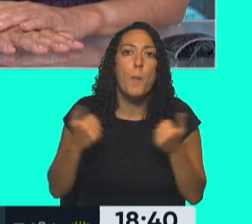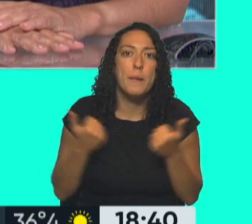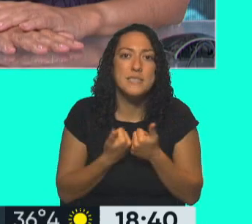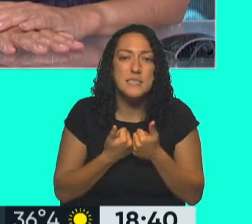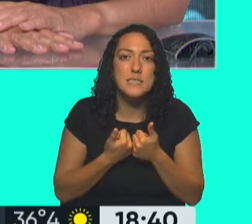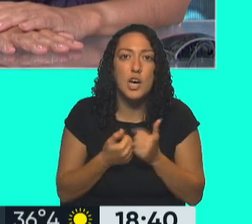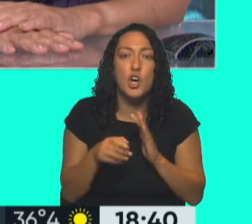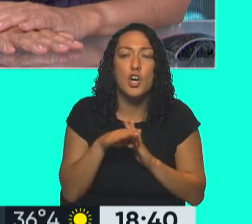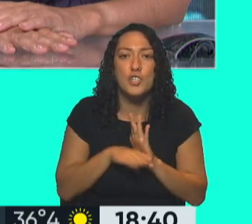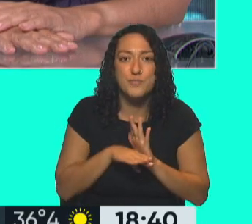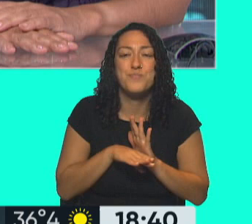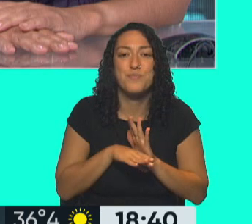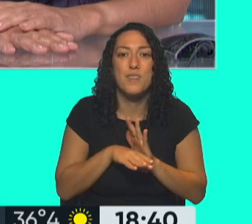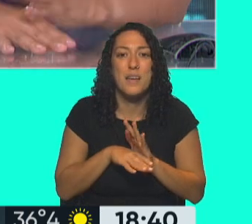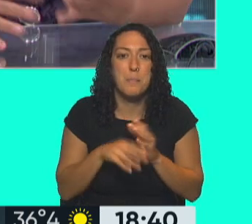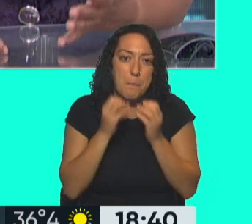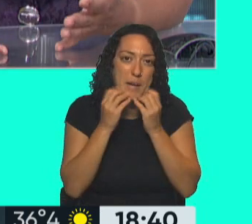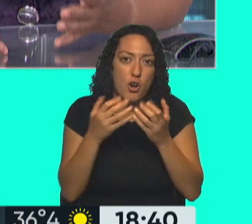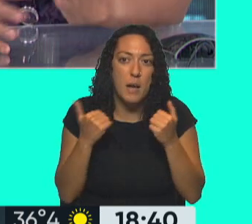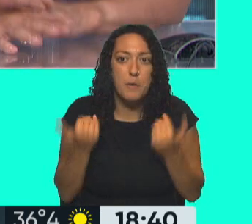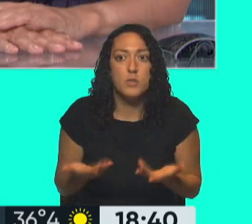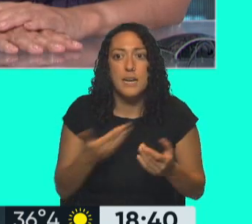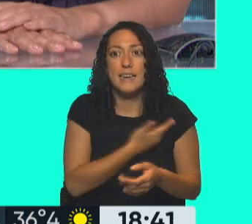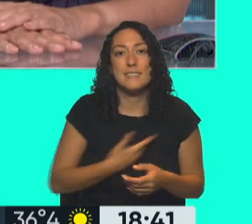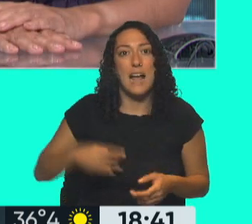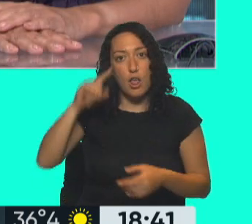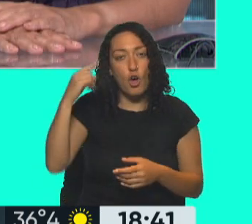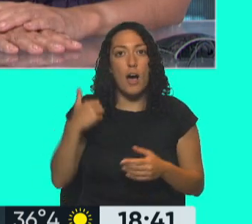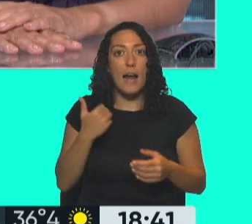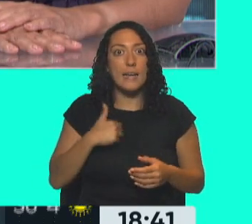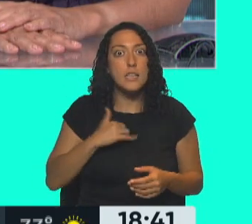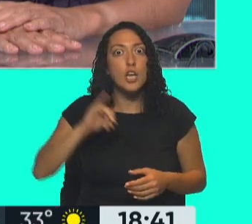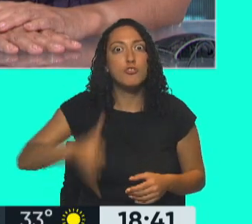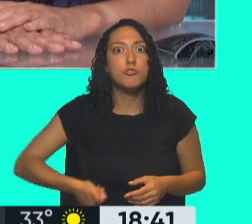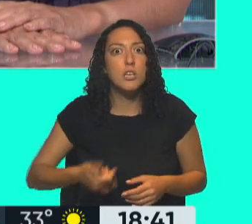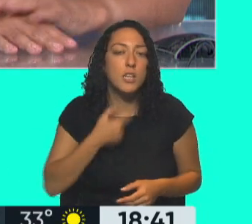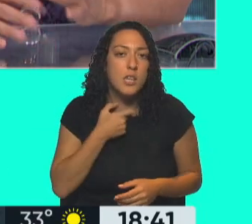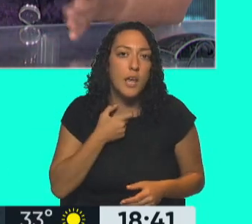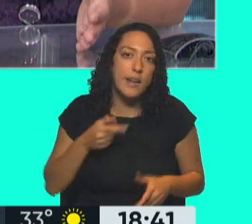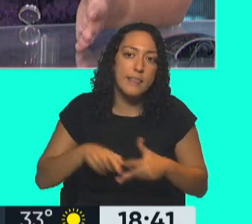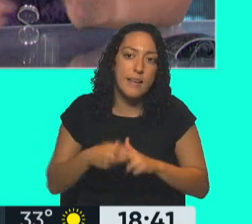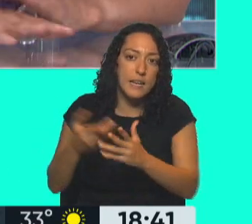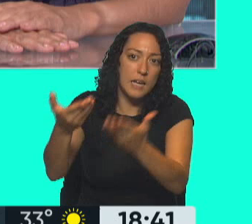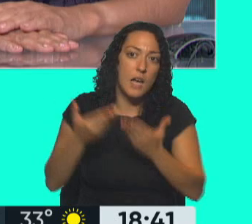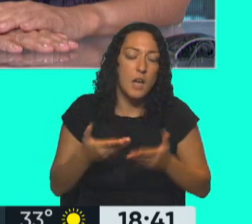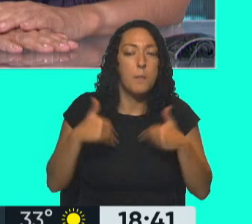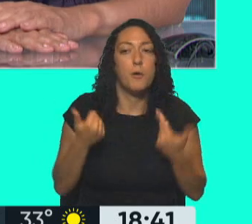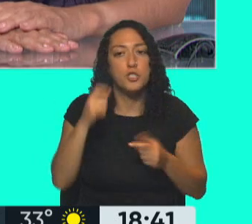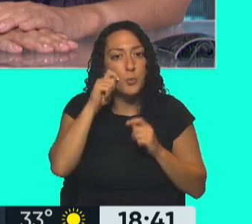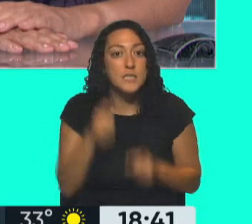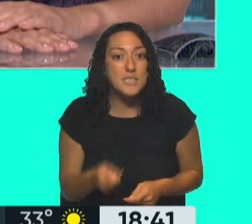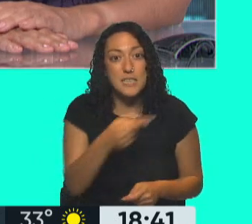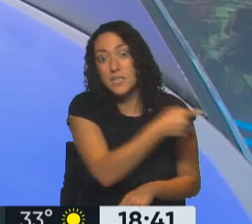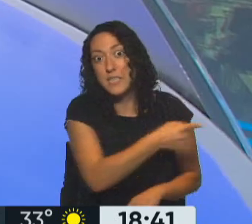de enendo para y el estado argentino aceptó esta asistencia técnica a través de una visita que en esta semana